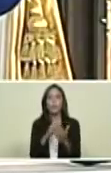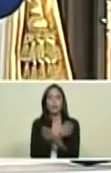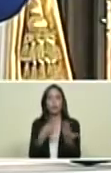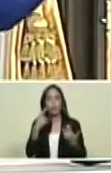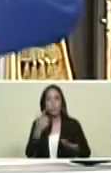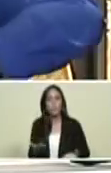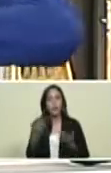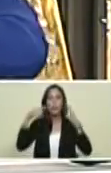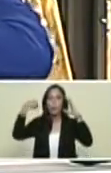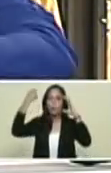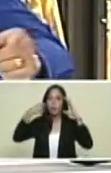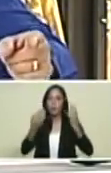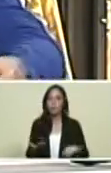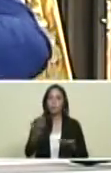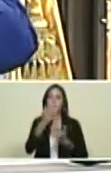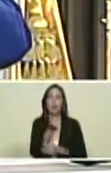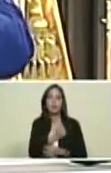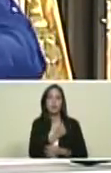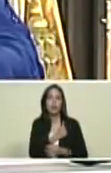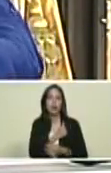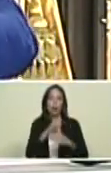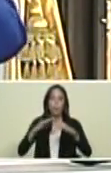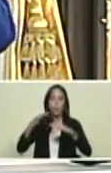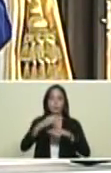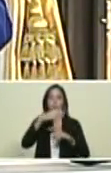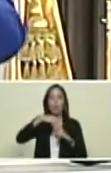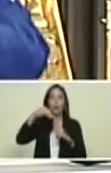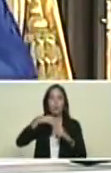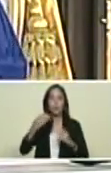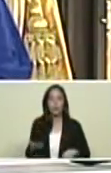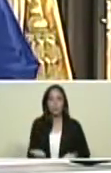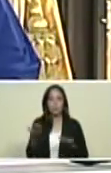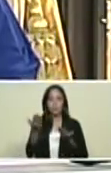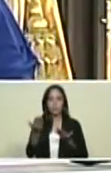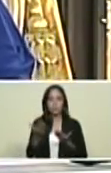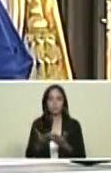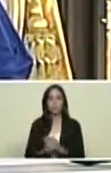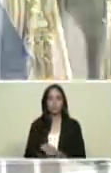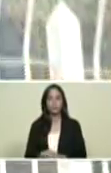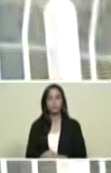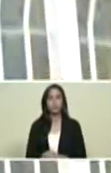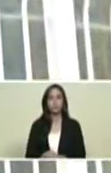a ver este video. Municipio Chacao, Altamira, adelante.